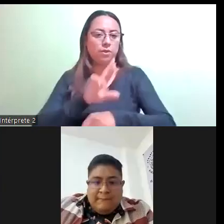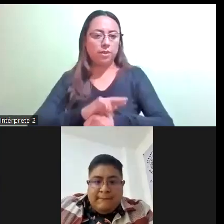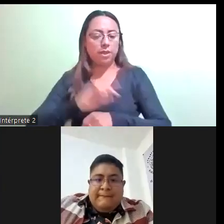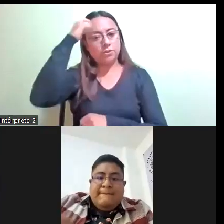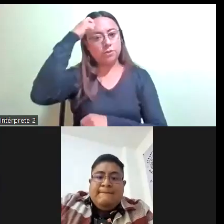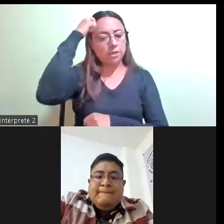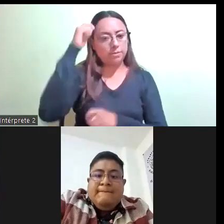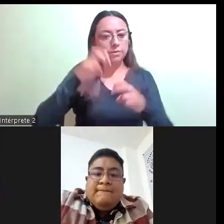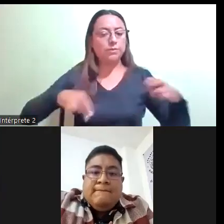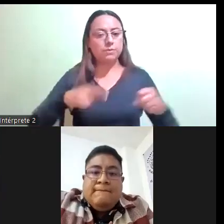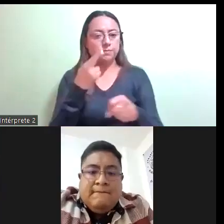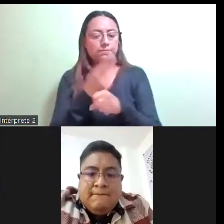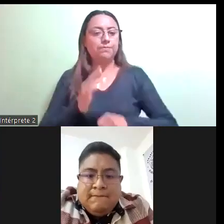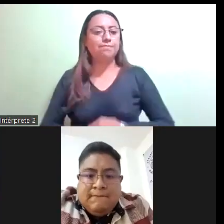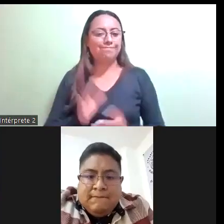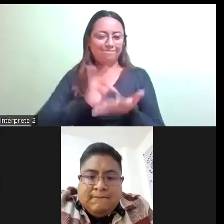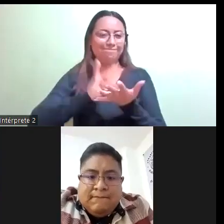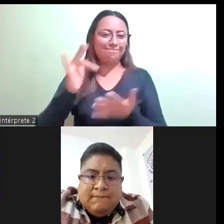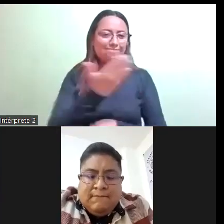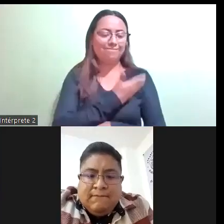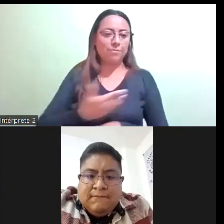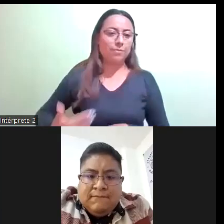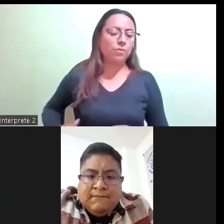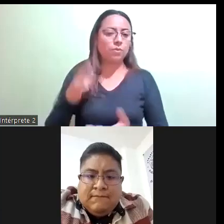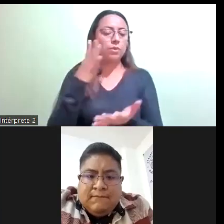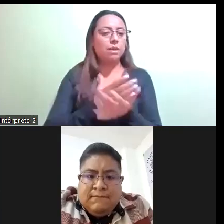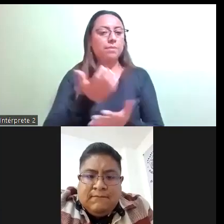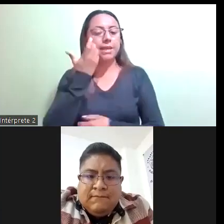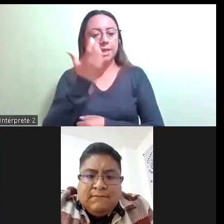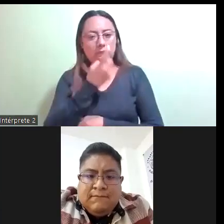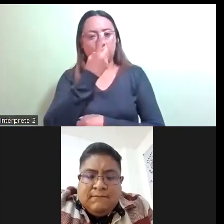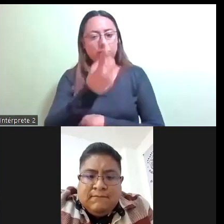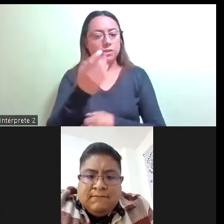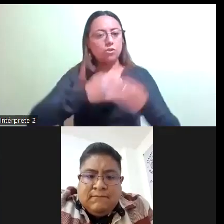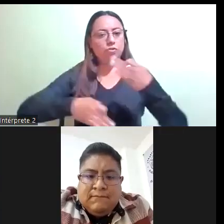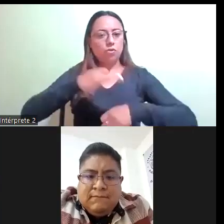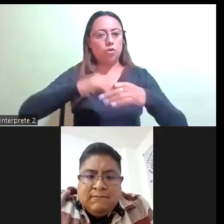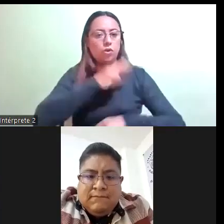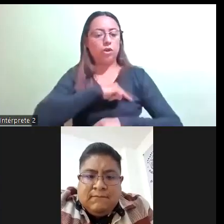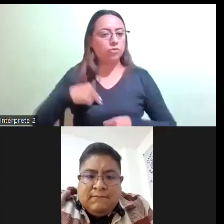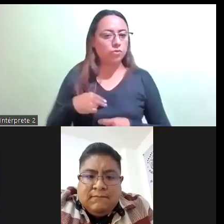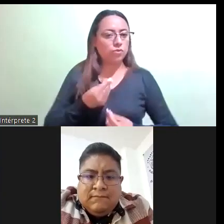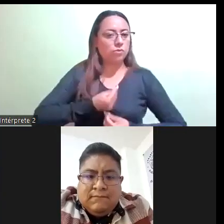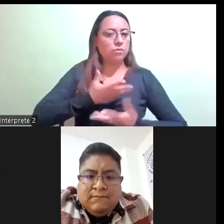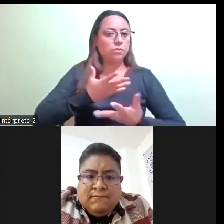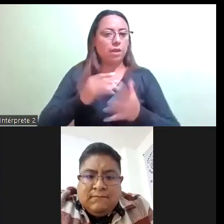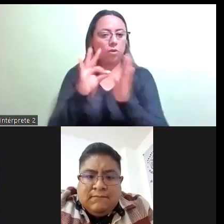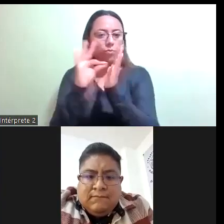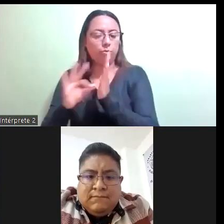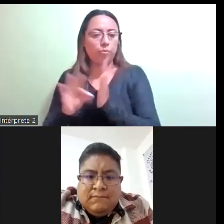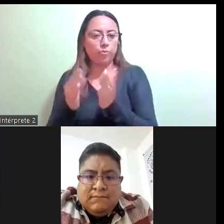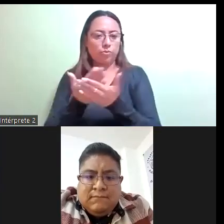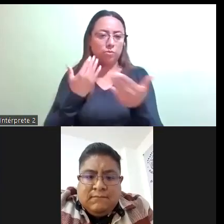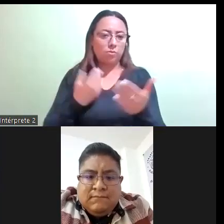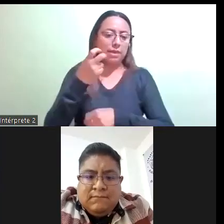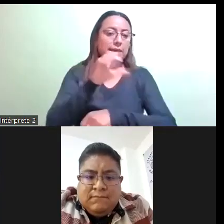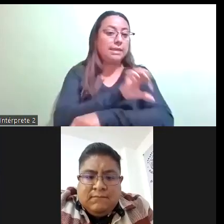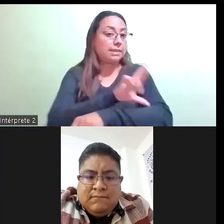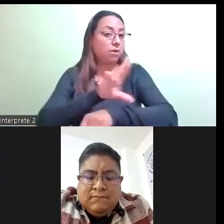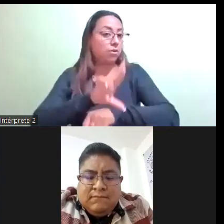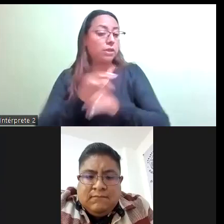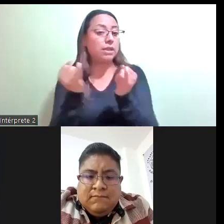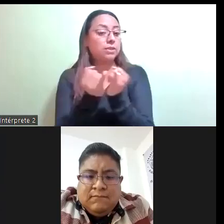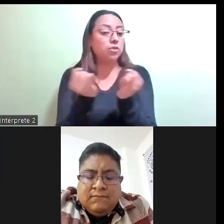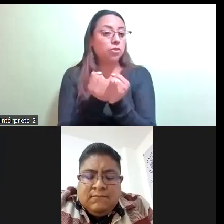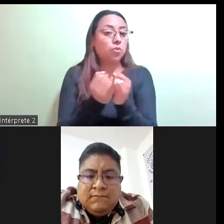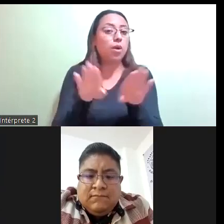Gracias, presidente. Únicamente reiterar lo que hemos manifestado en los puntos anteriores y que esta coordinación, en lo